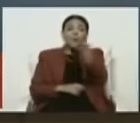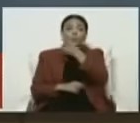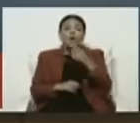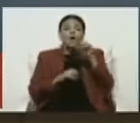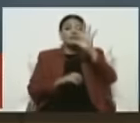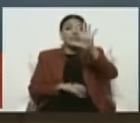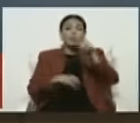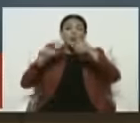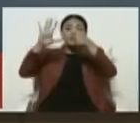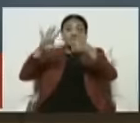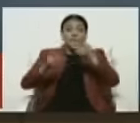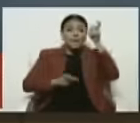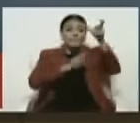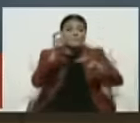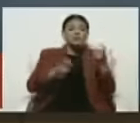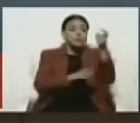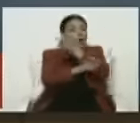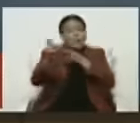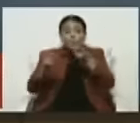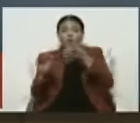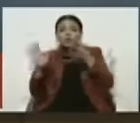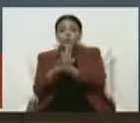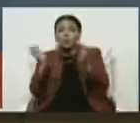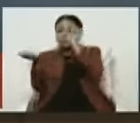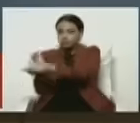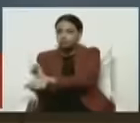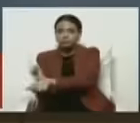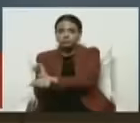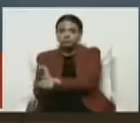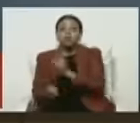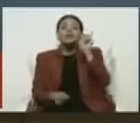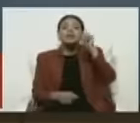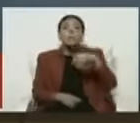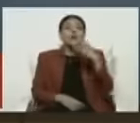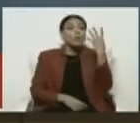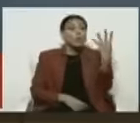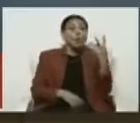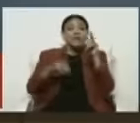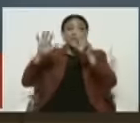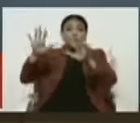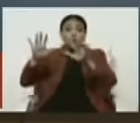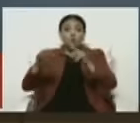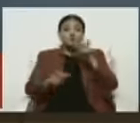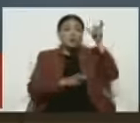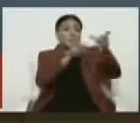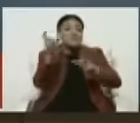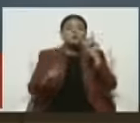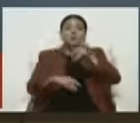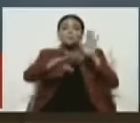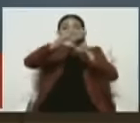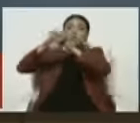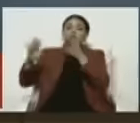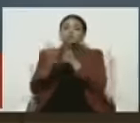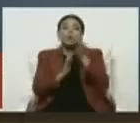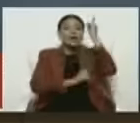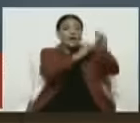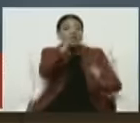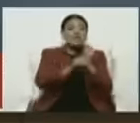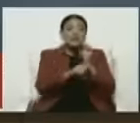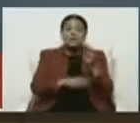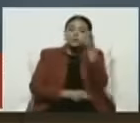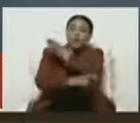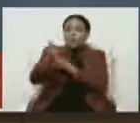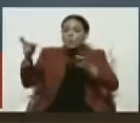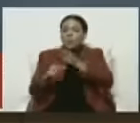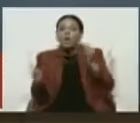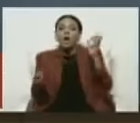con órdenes de aprehensión por ejecutar y 48 tienen alerta roja de Interpol. Espero que, así como el Reino